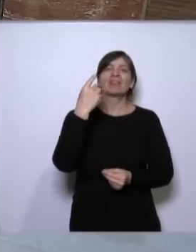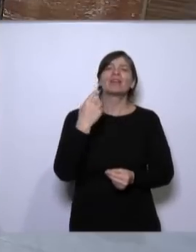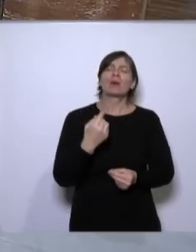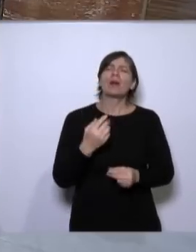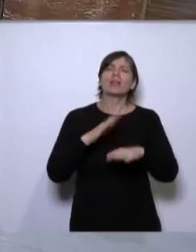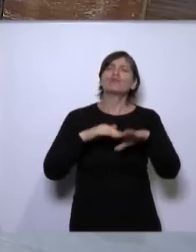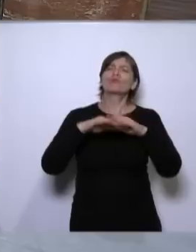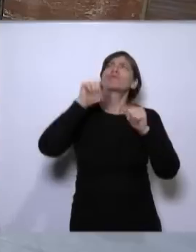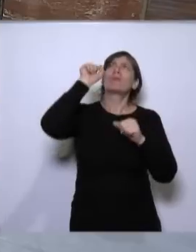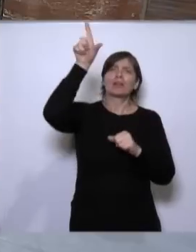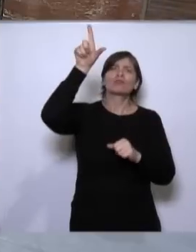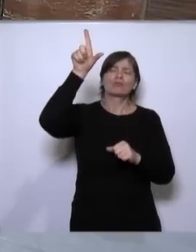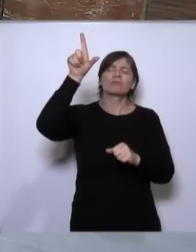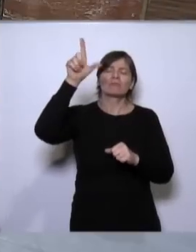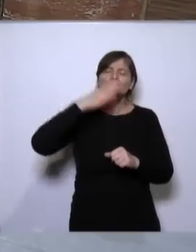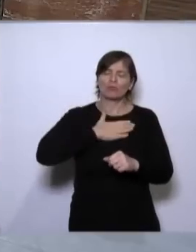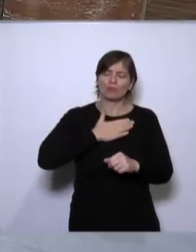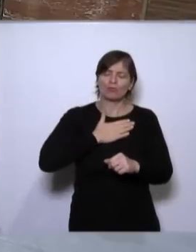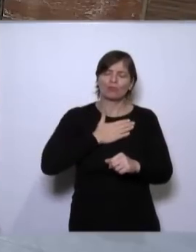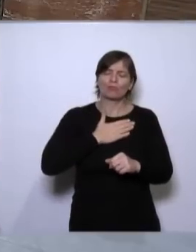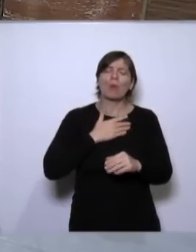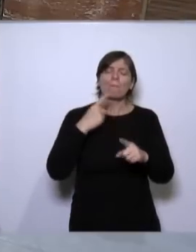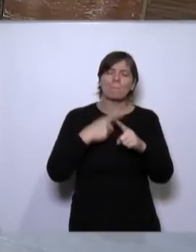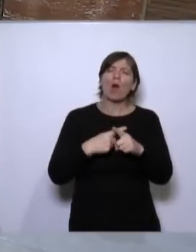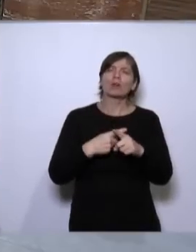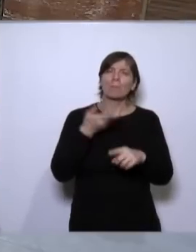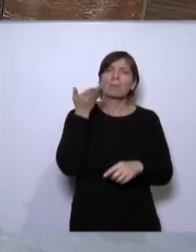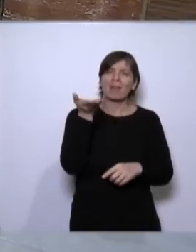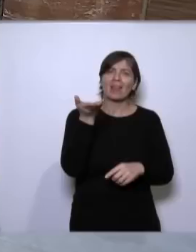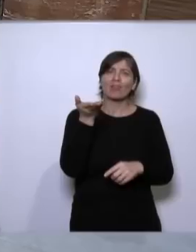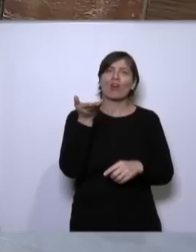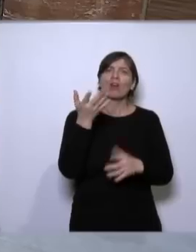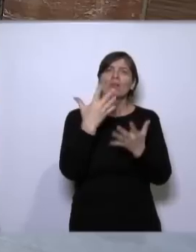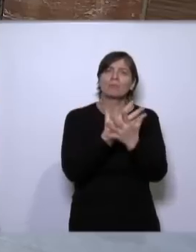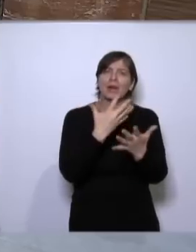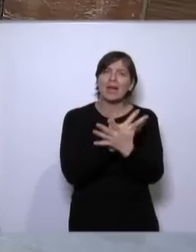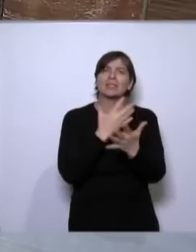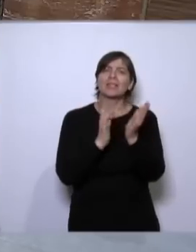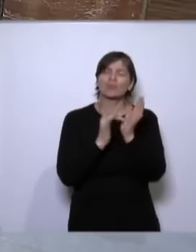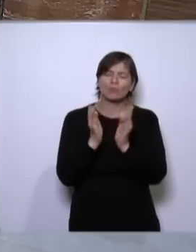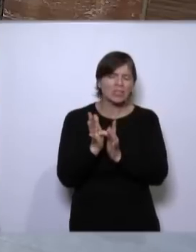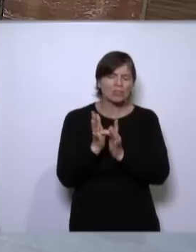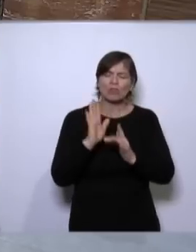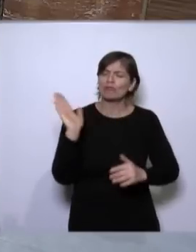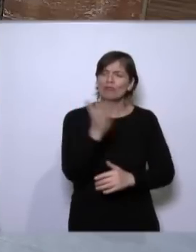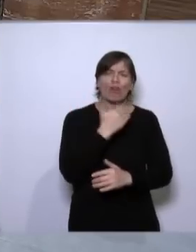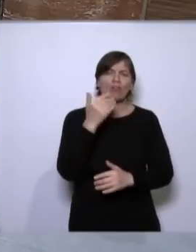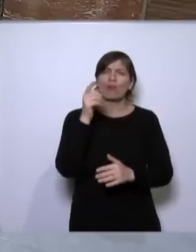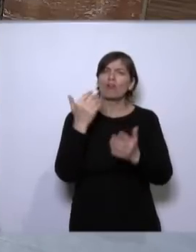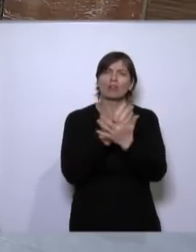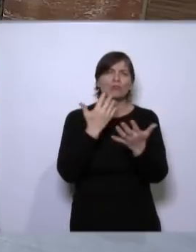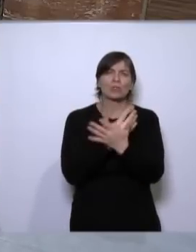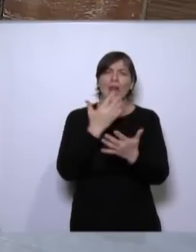ponemos en sus manos por la intercesión del mártir Jesucristo y de todos los